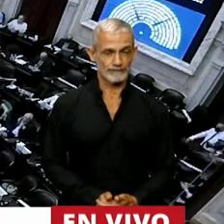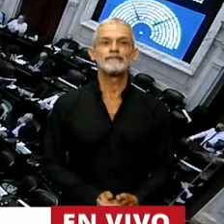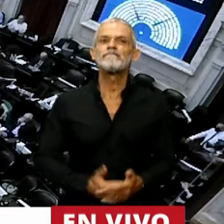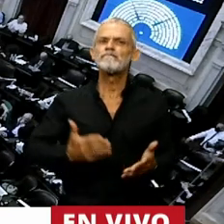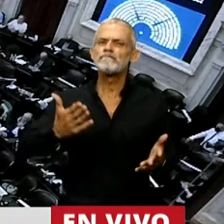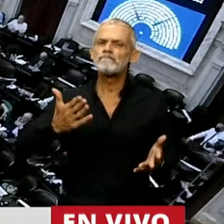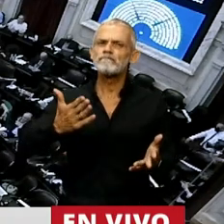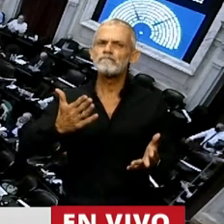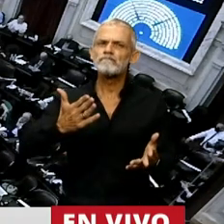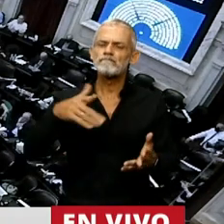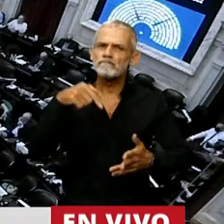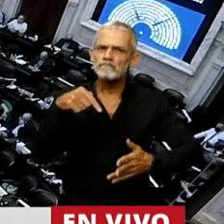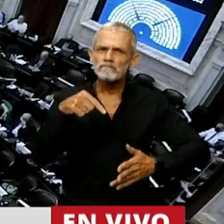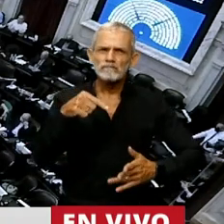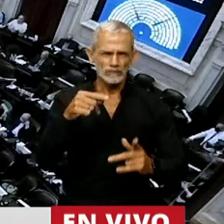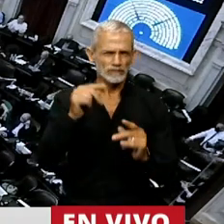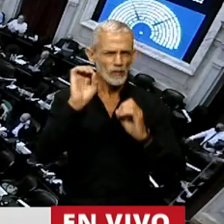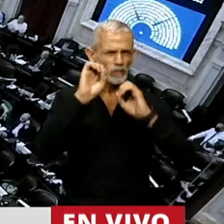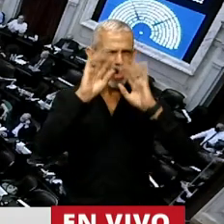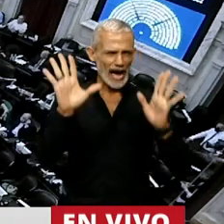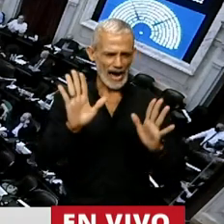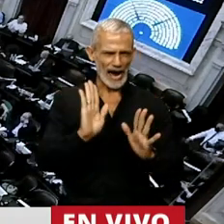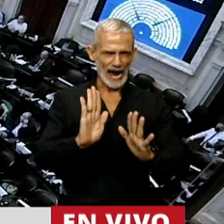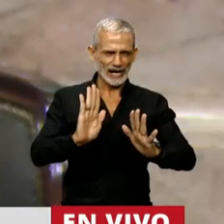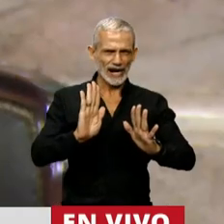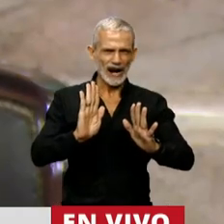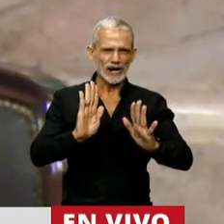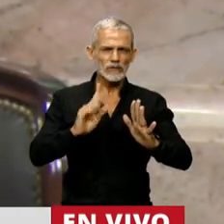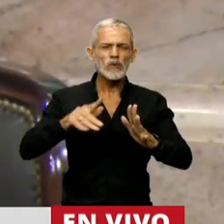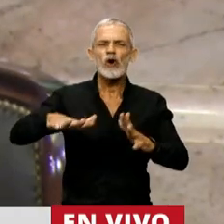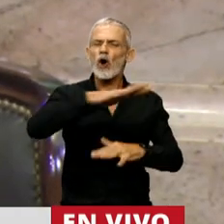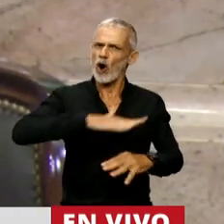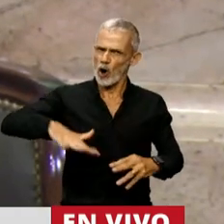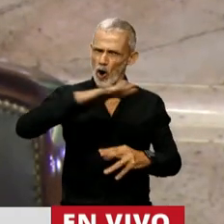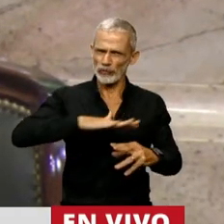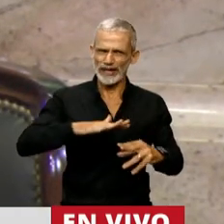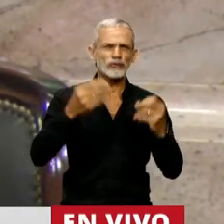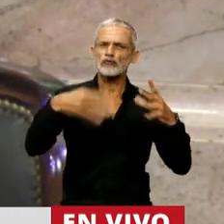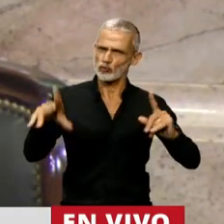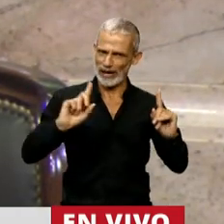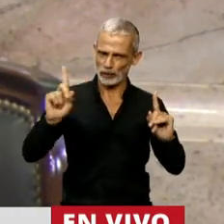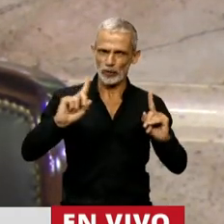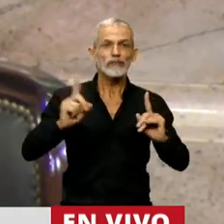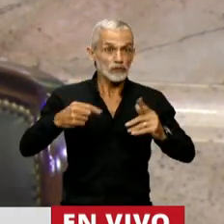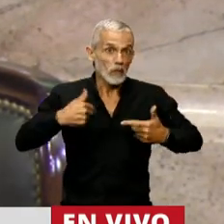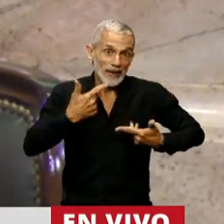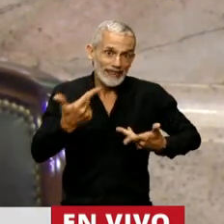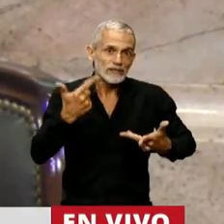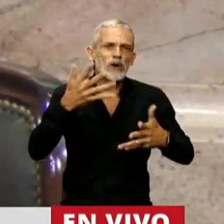Como para poner las cosas en su justo contexto, comienzo diciendo una obviedad